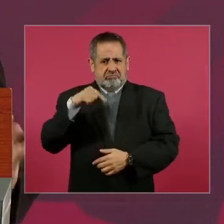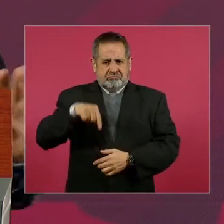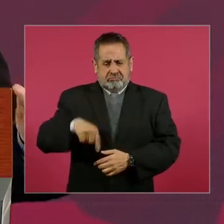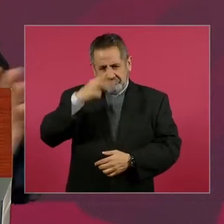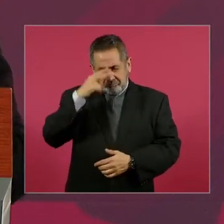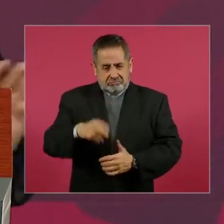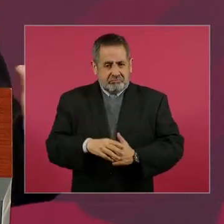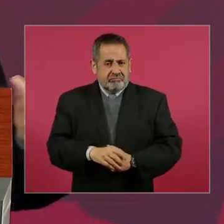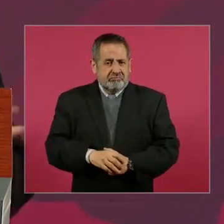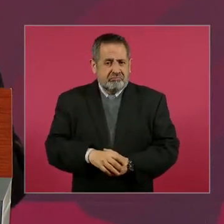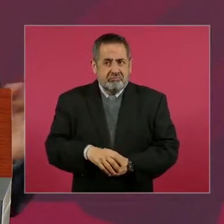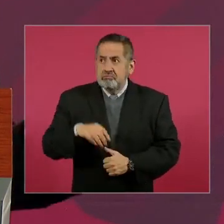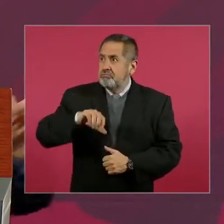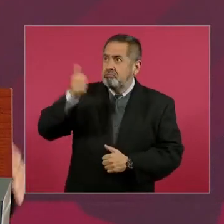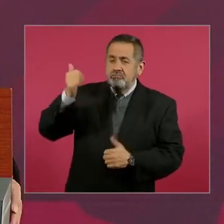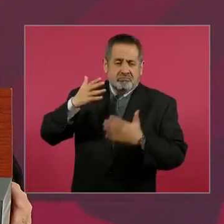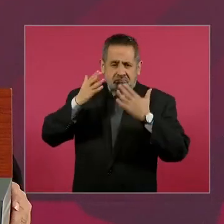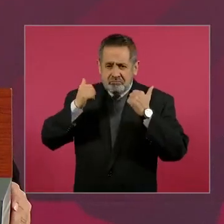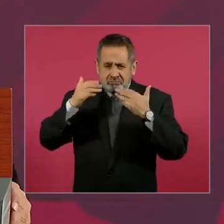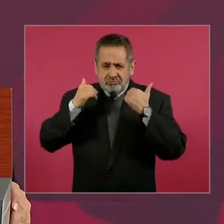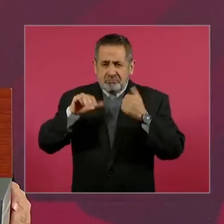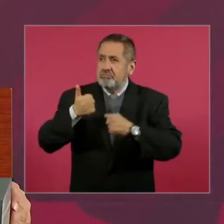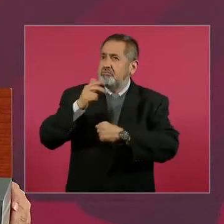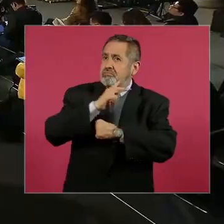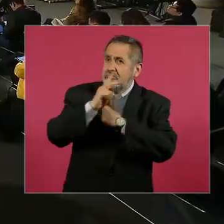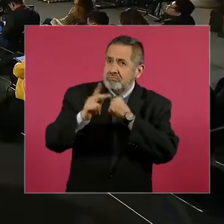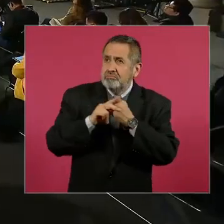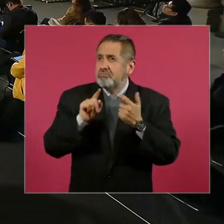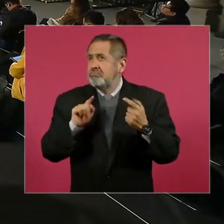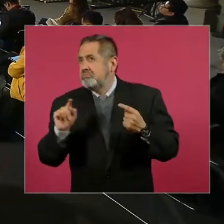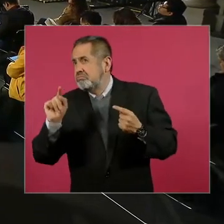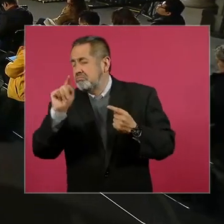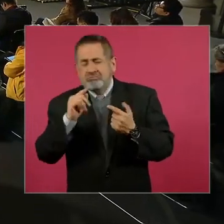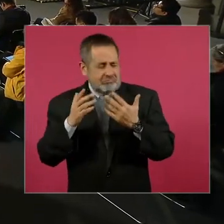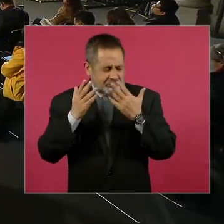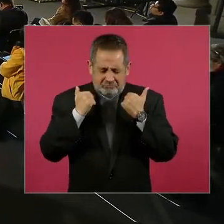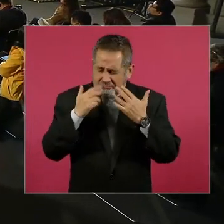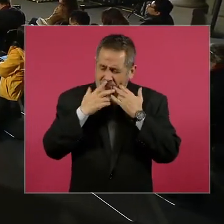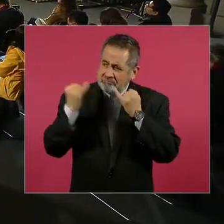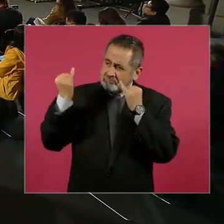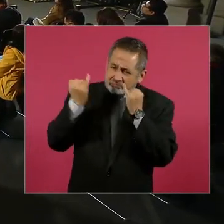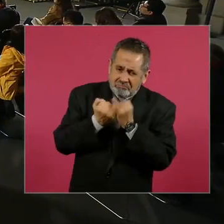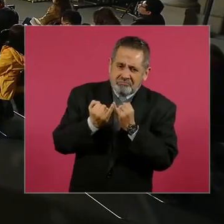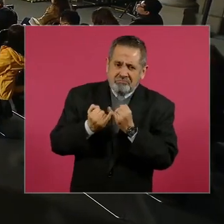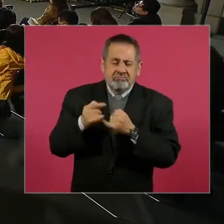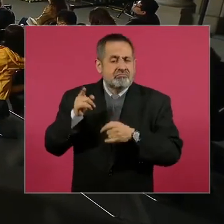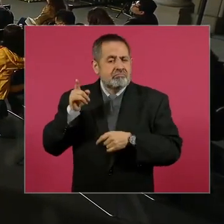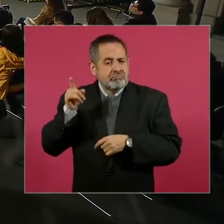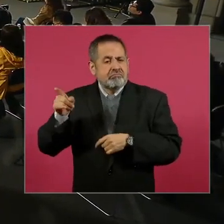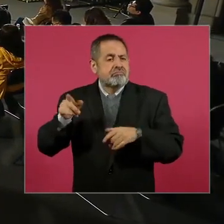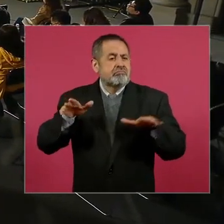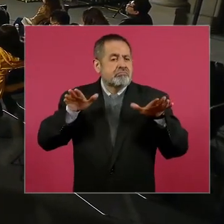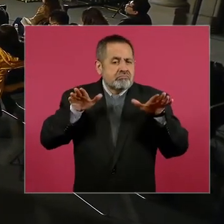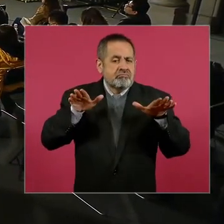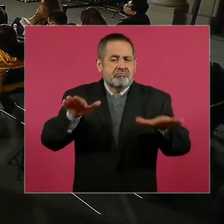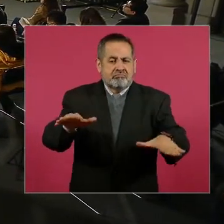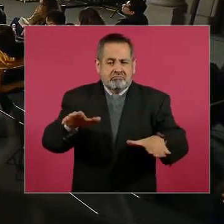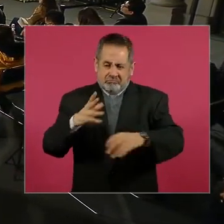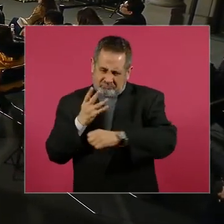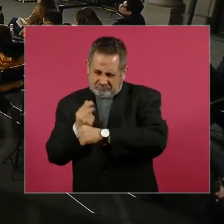no hay en ningún país del mundo en donde se haya hecho un aeropuerto en